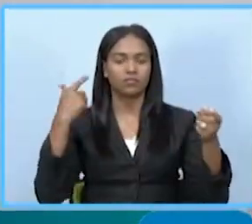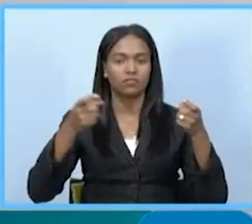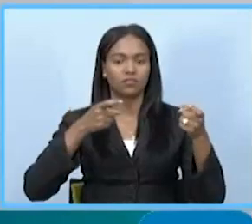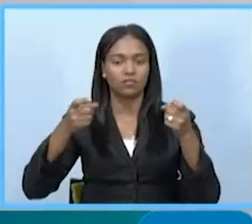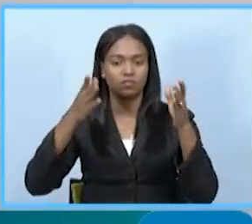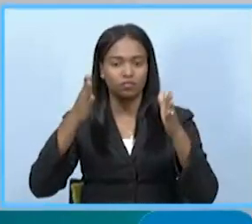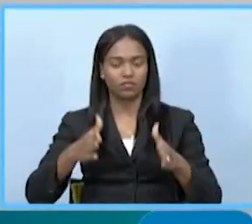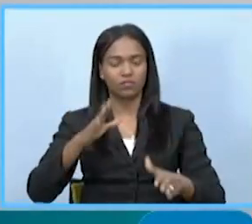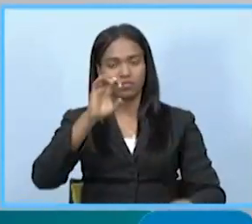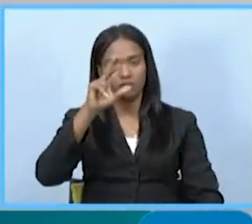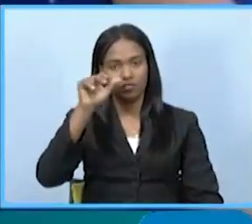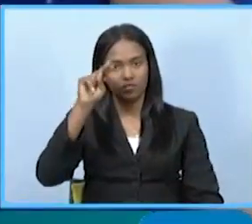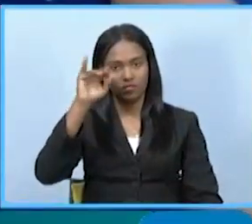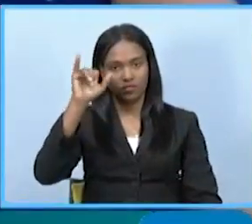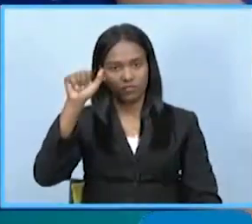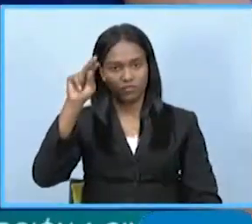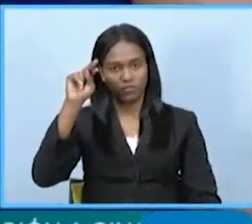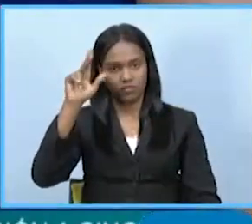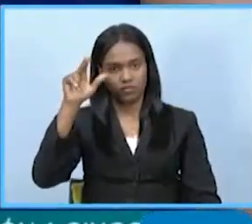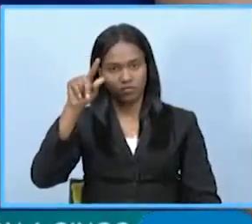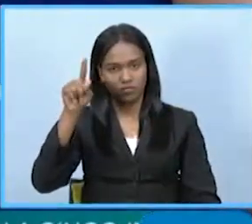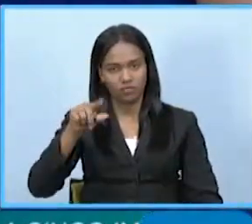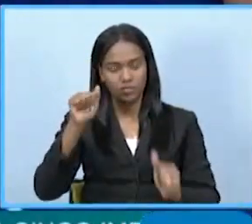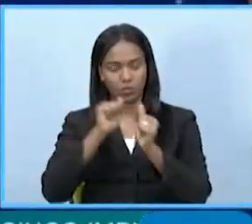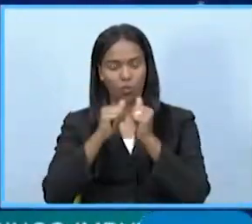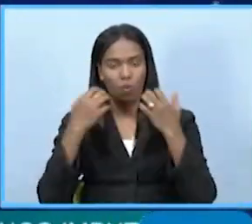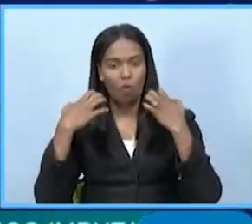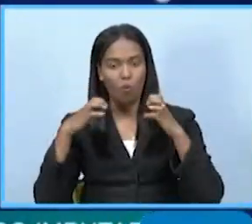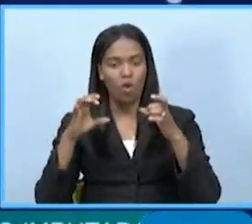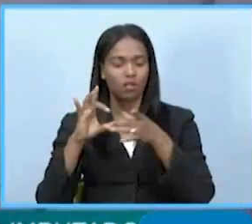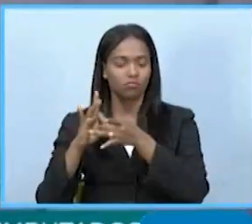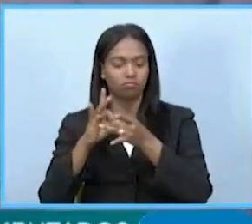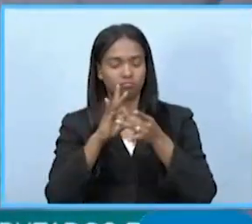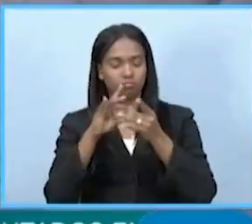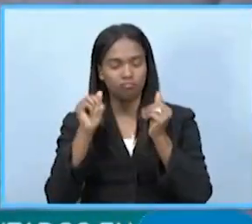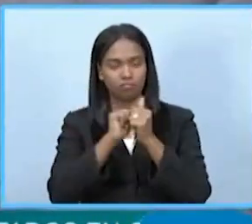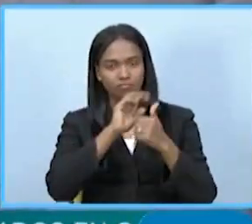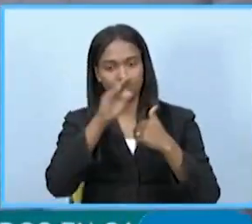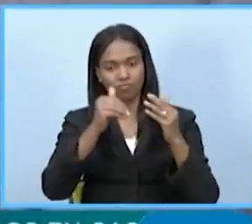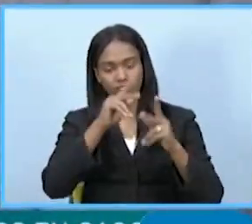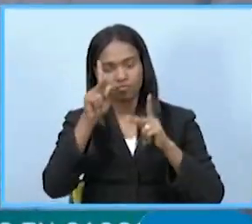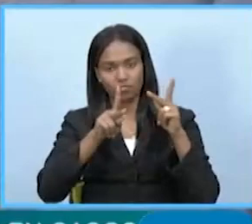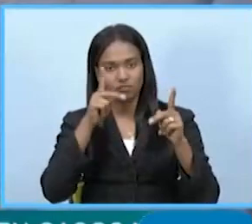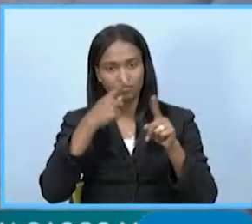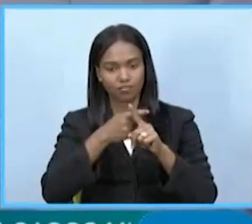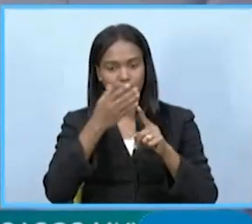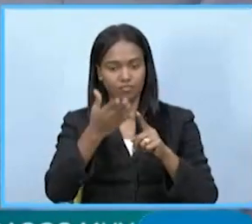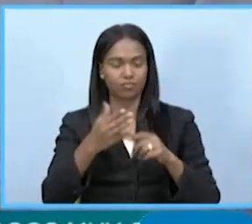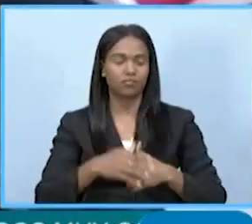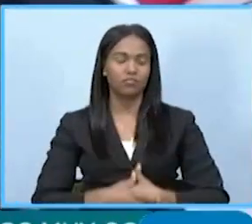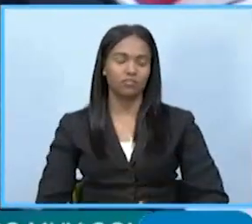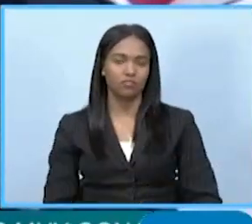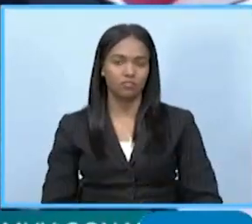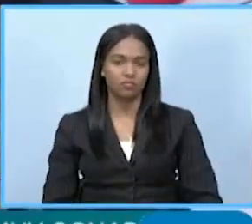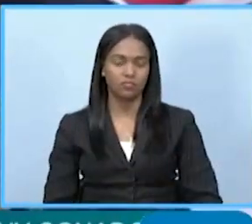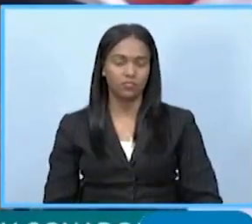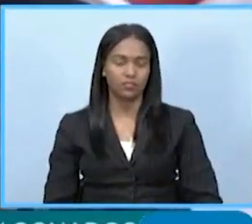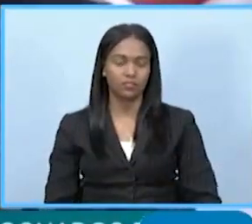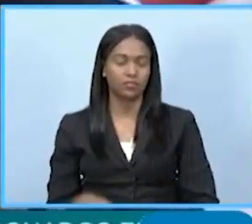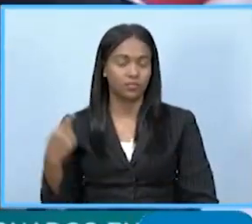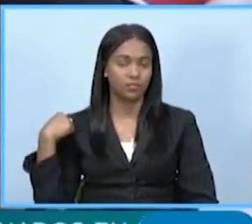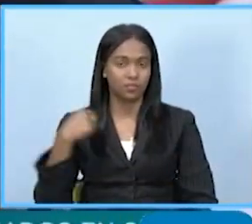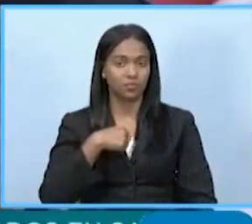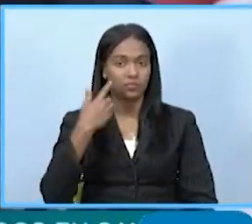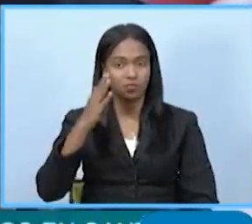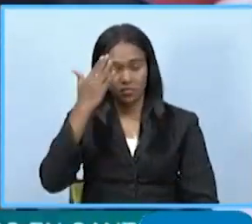gobernadora civil Cristiana Rodríguez y el esfuerzo mancomunado de todo el personal de APIME COSAR. Nosotros